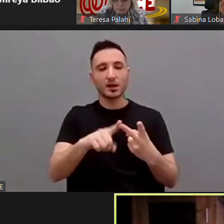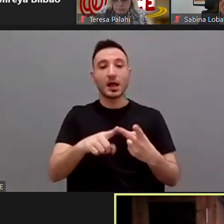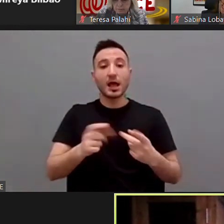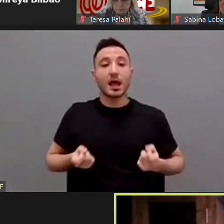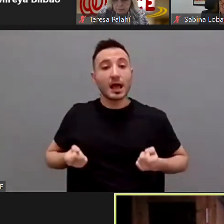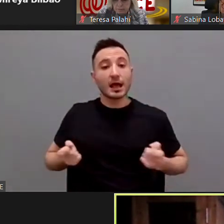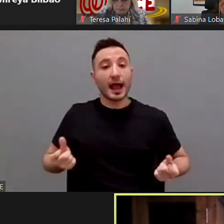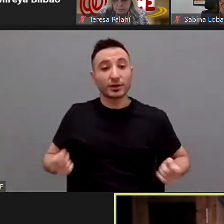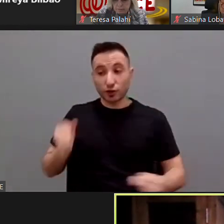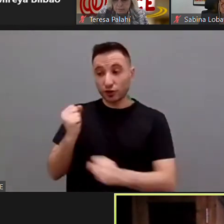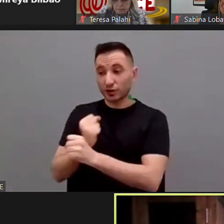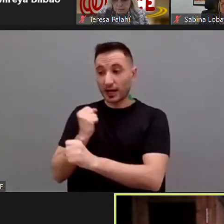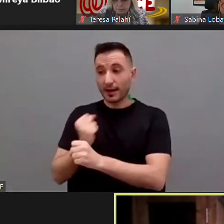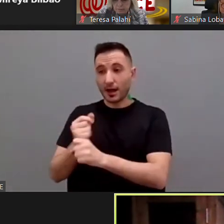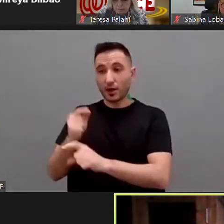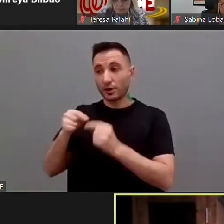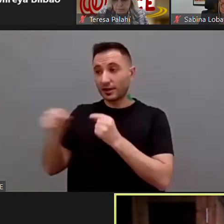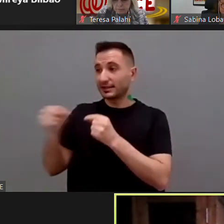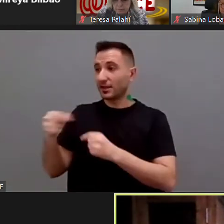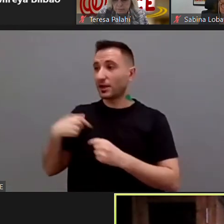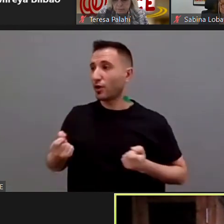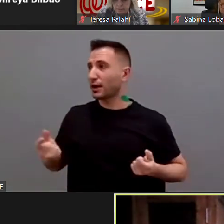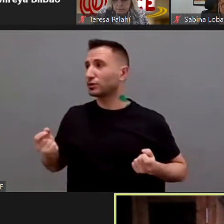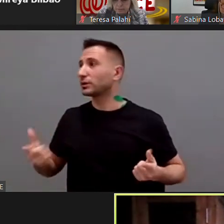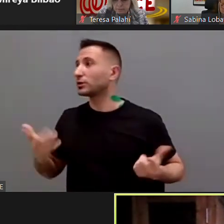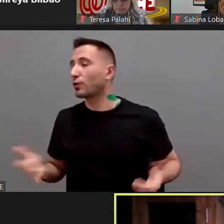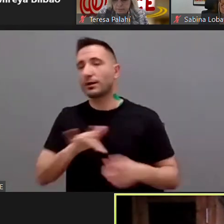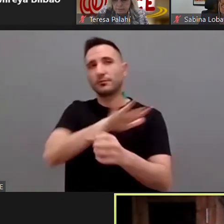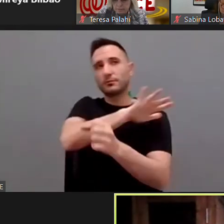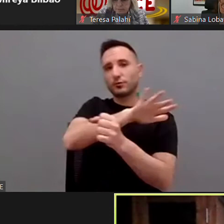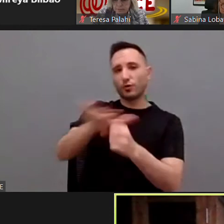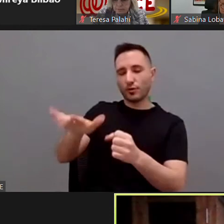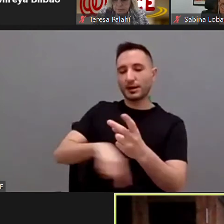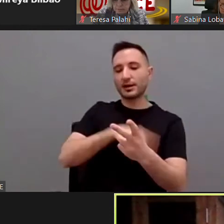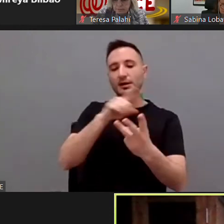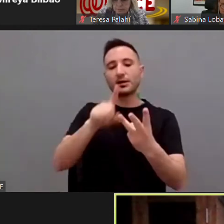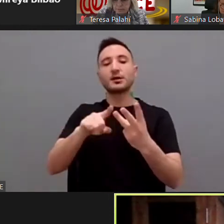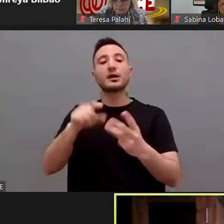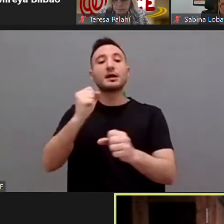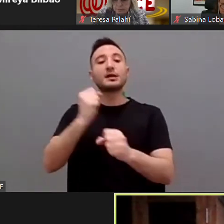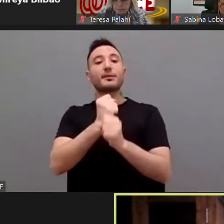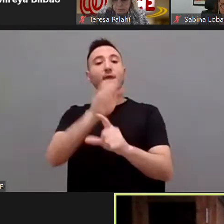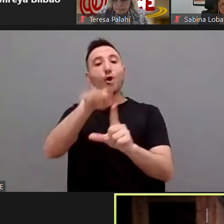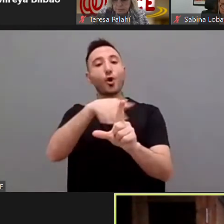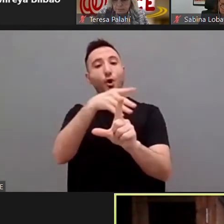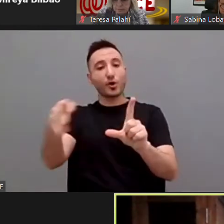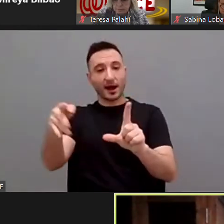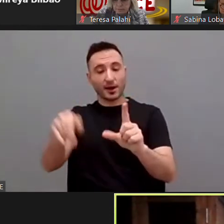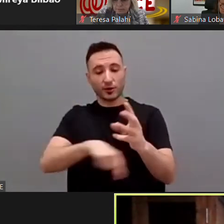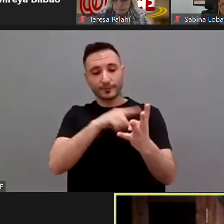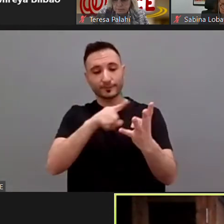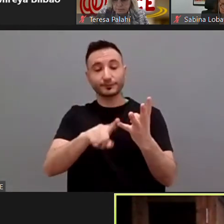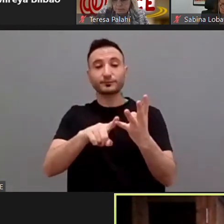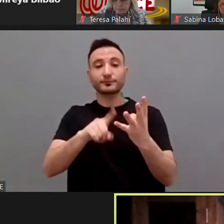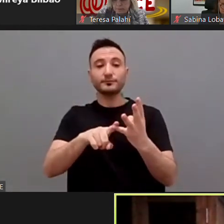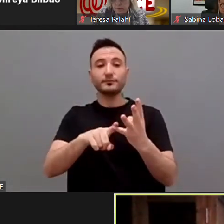incurrir el trabajador al realizar el trabajo a distancia, el horario de trabajo de la persona trabajadora, los